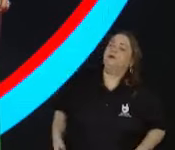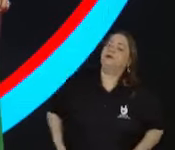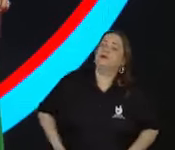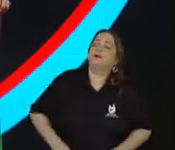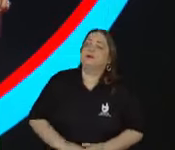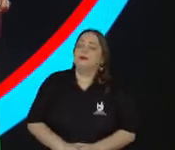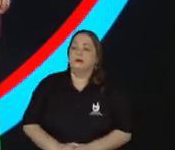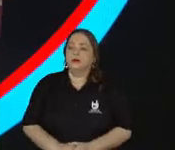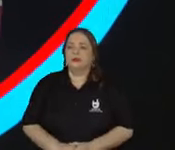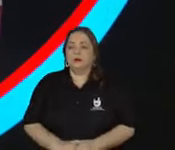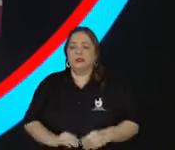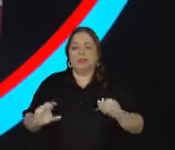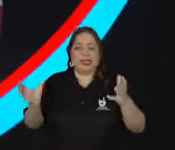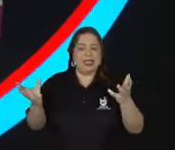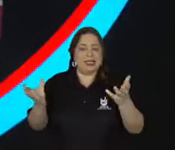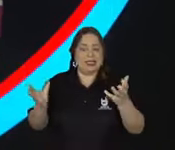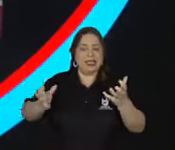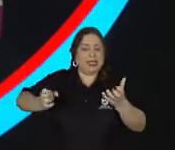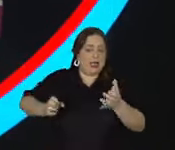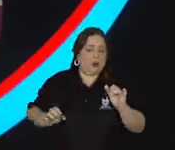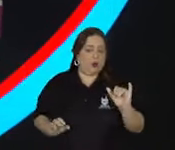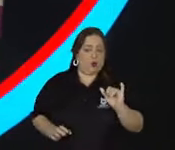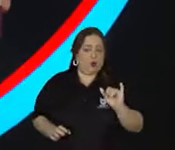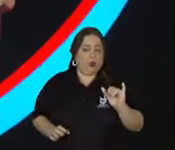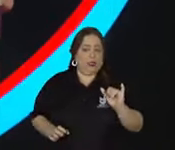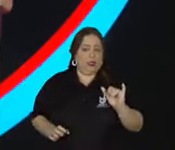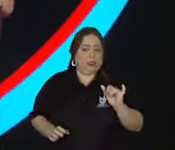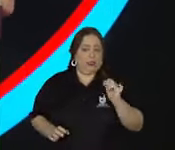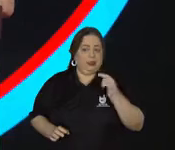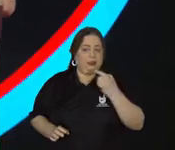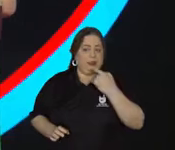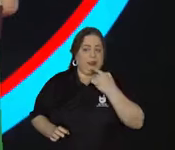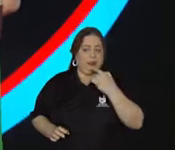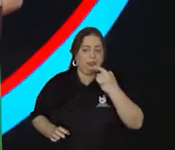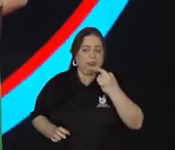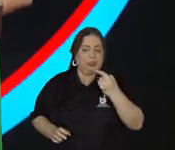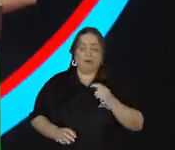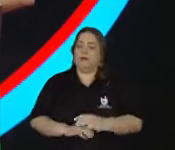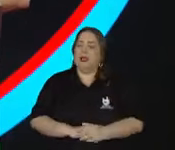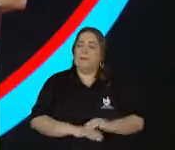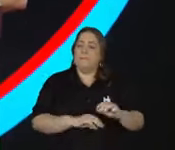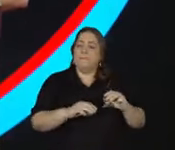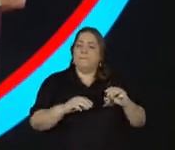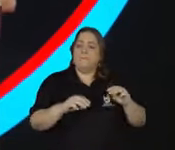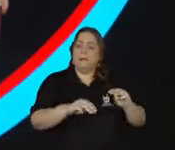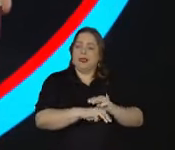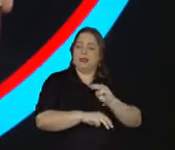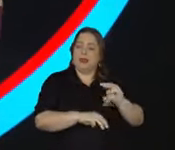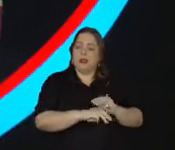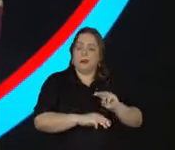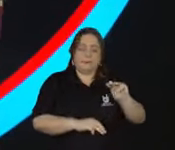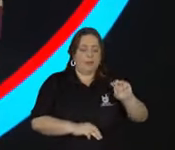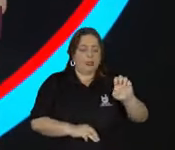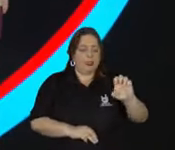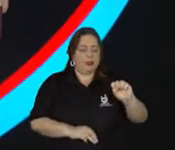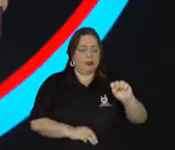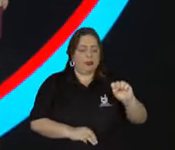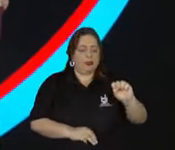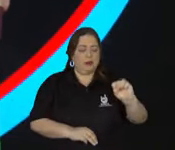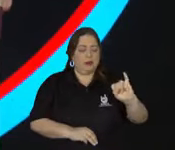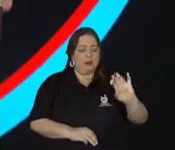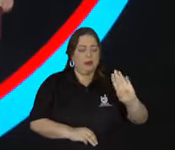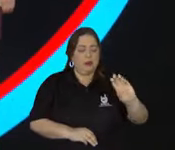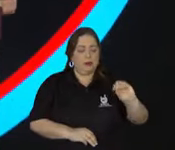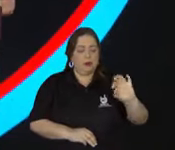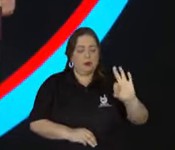entonces, queremos también pasar una nota del Ministerio Mefiboset. Estuvo en Centro Médico mientras usted se recupera.